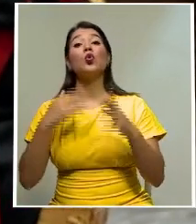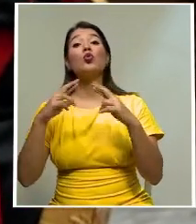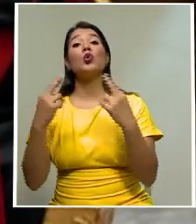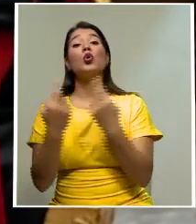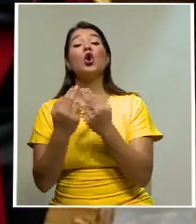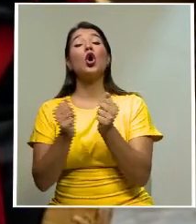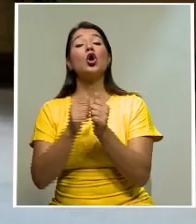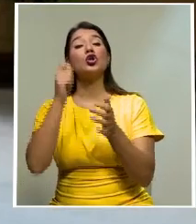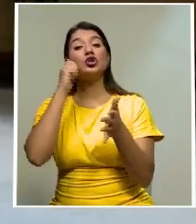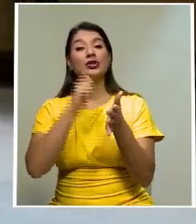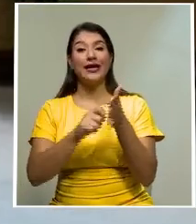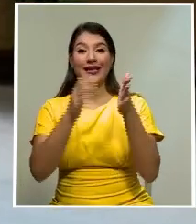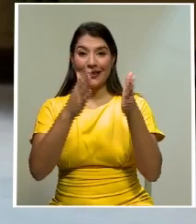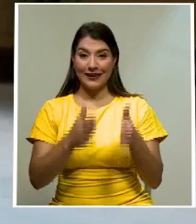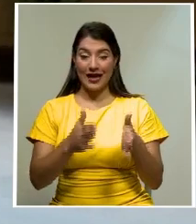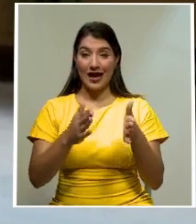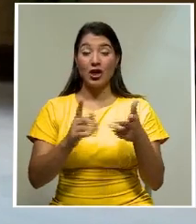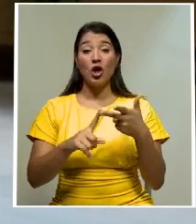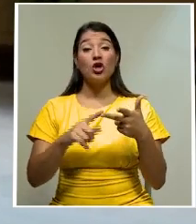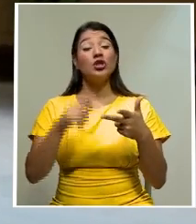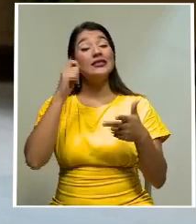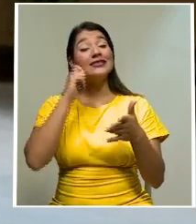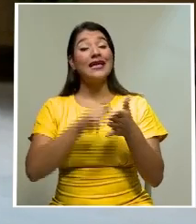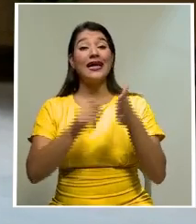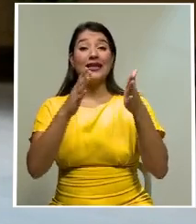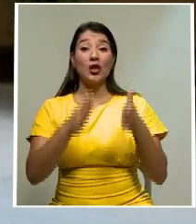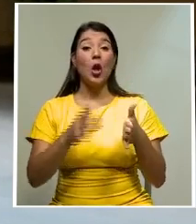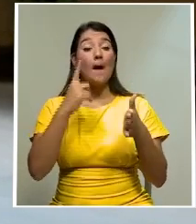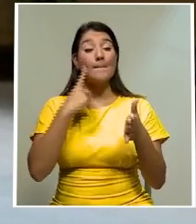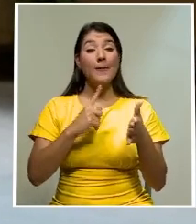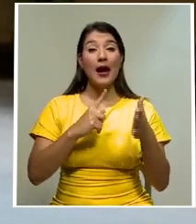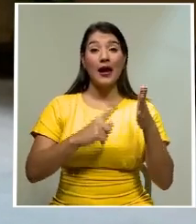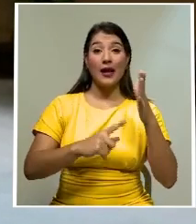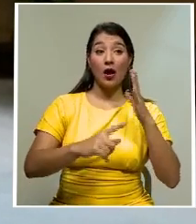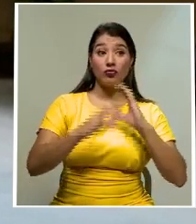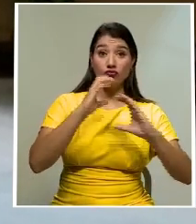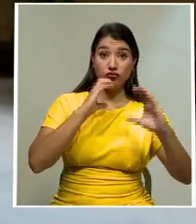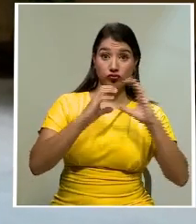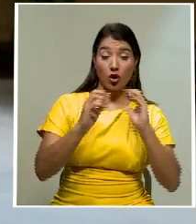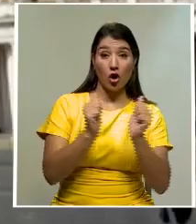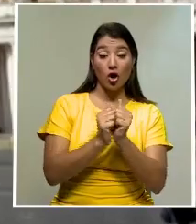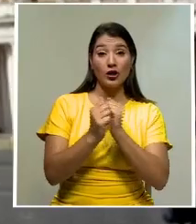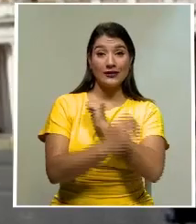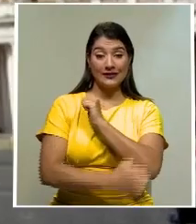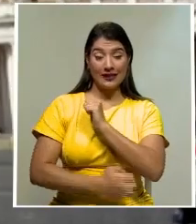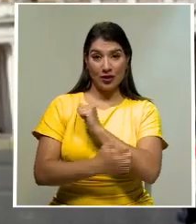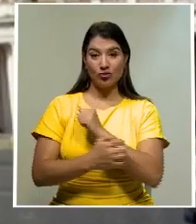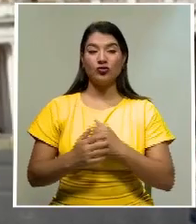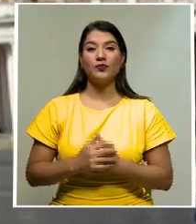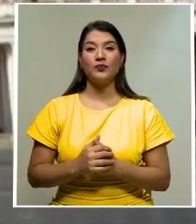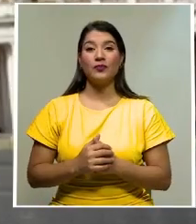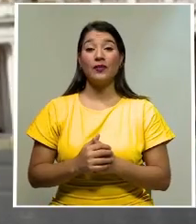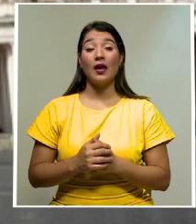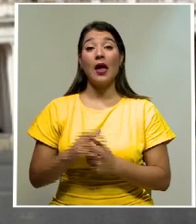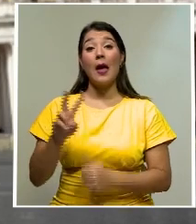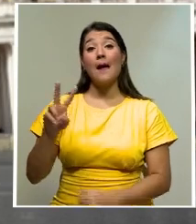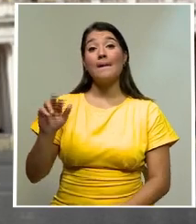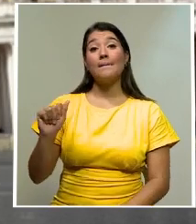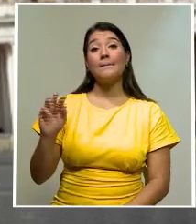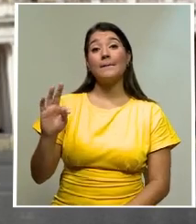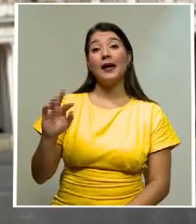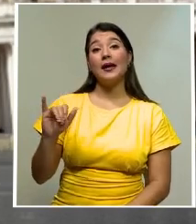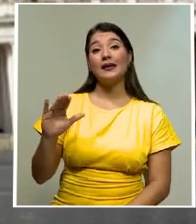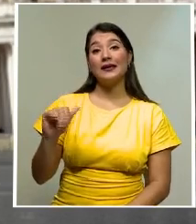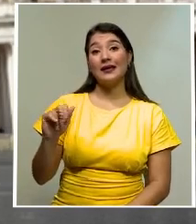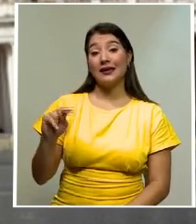Pietro Parolin y el secretario para las Relaciones con los Estados Paul Richard Gallagher. El Vaticano informó que se habló de la situación